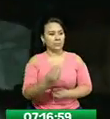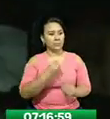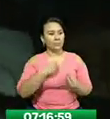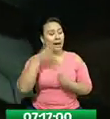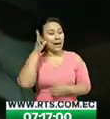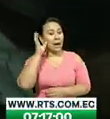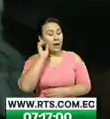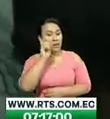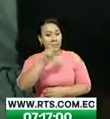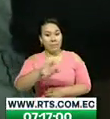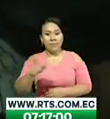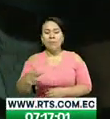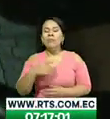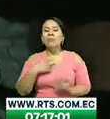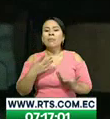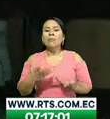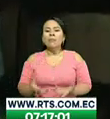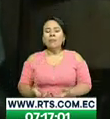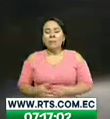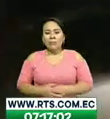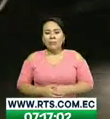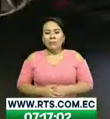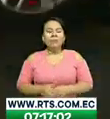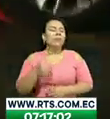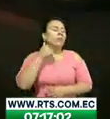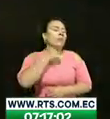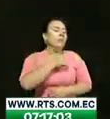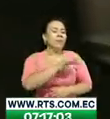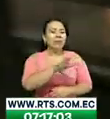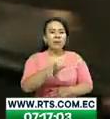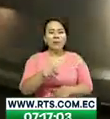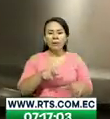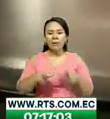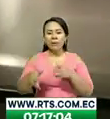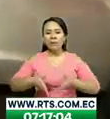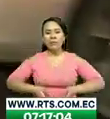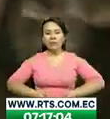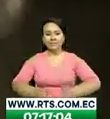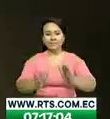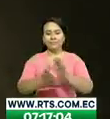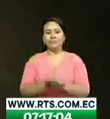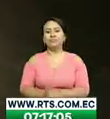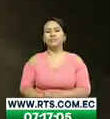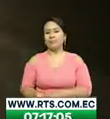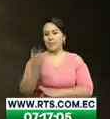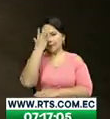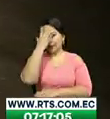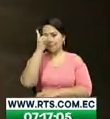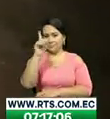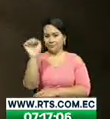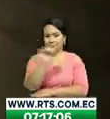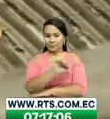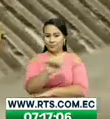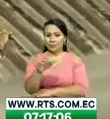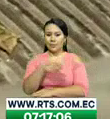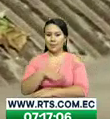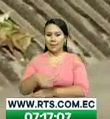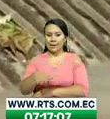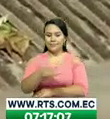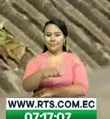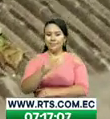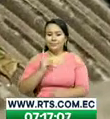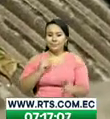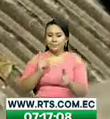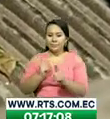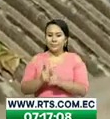los individuos intentaban cometer un asalto en la carretera. Pues en uno de los vehículos, los agentes